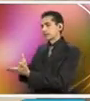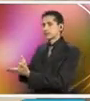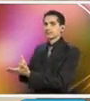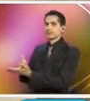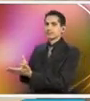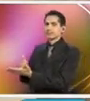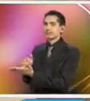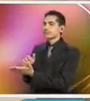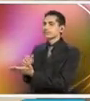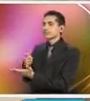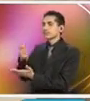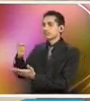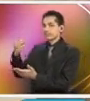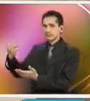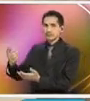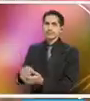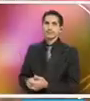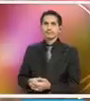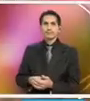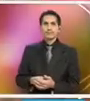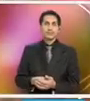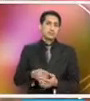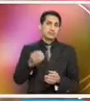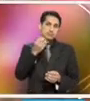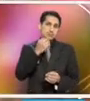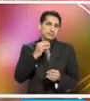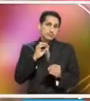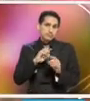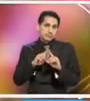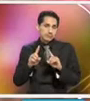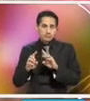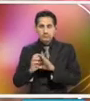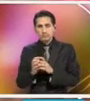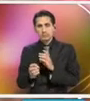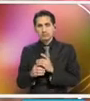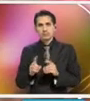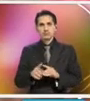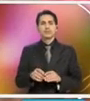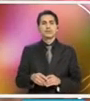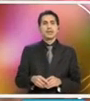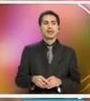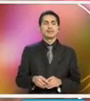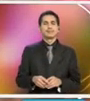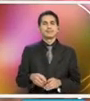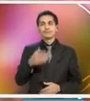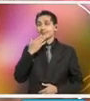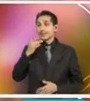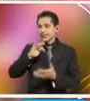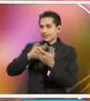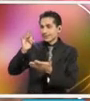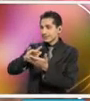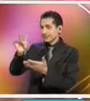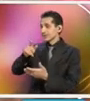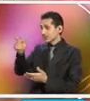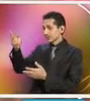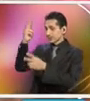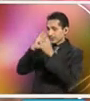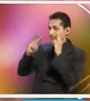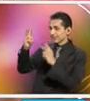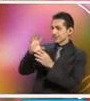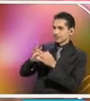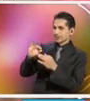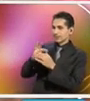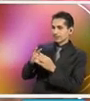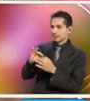manera voluntaria, para beneficio de los niños. Por supuesto. Pues muchas gracias por haber estado aquí con nosotros, por habernos platicado pues, la importancia